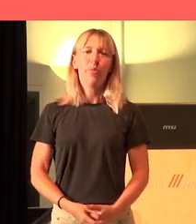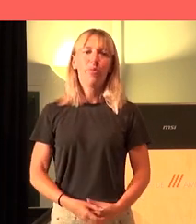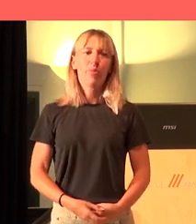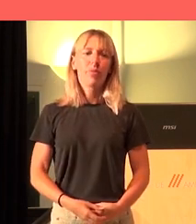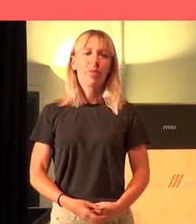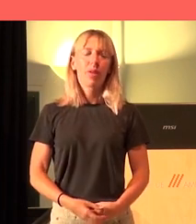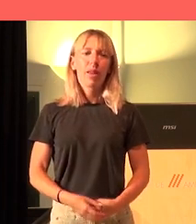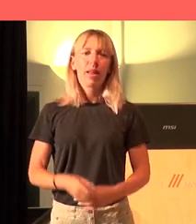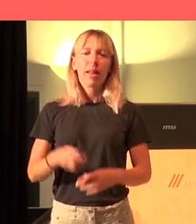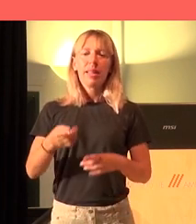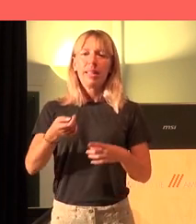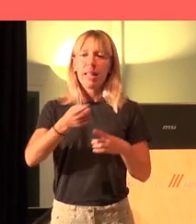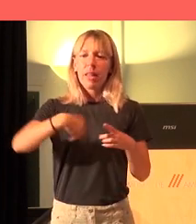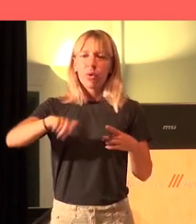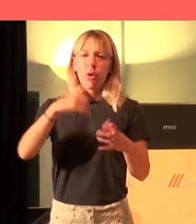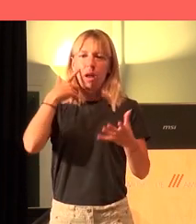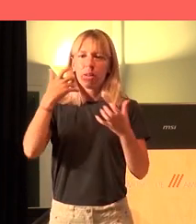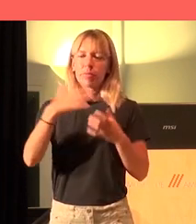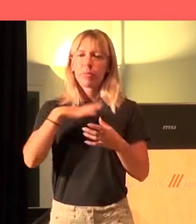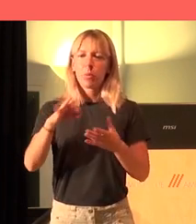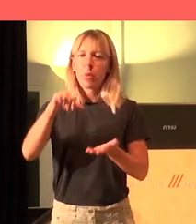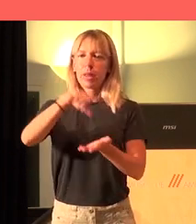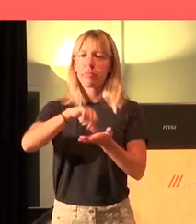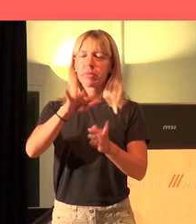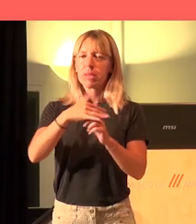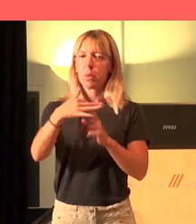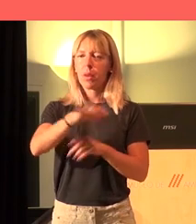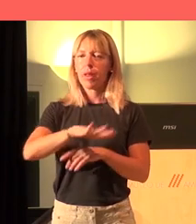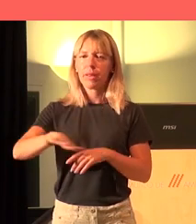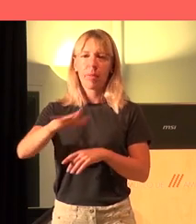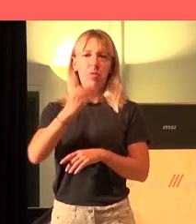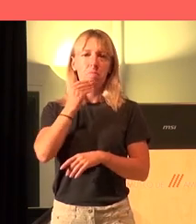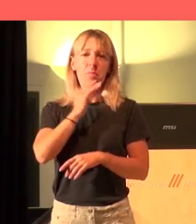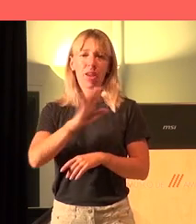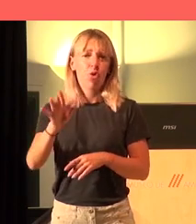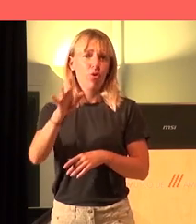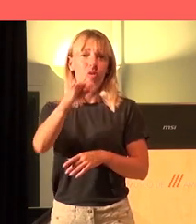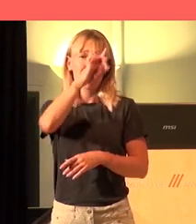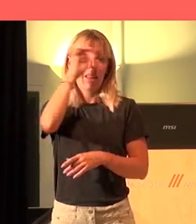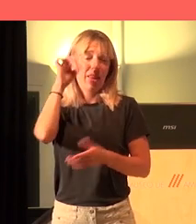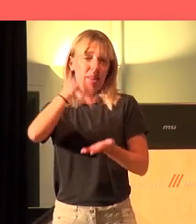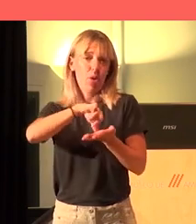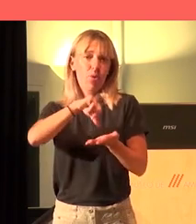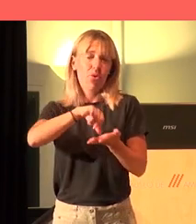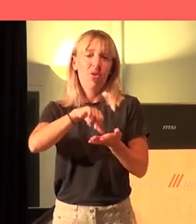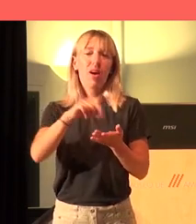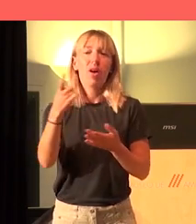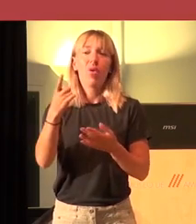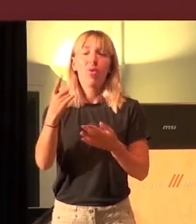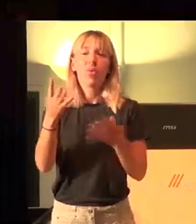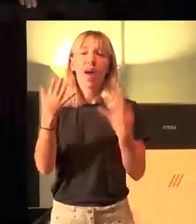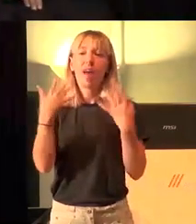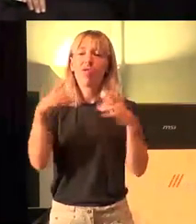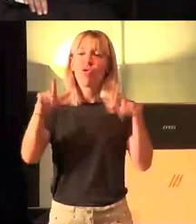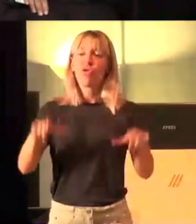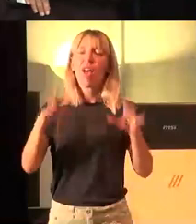El Círculo de Bellas Artes puede estar situado en uno de los mejores espacios de la ciudad. Tenéis una de las azoteas, yo